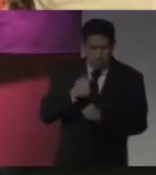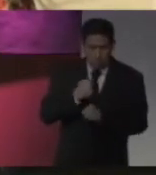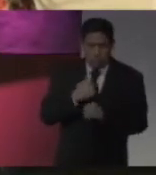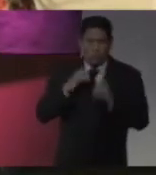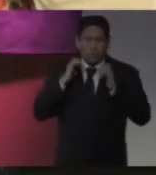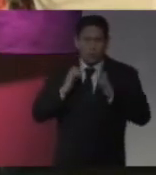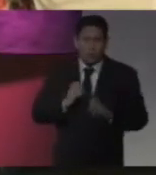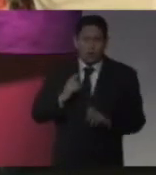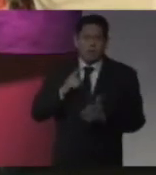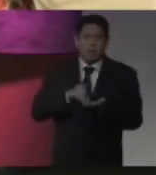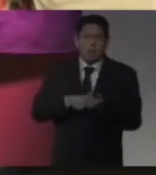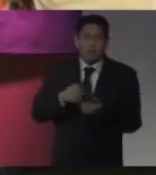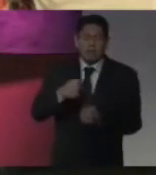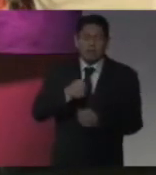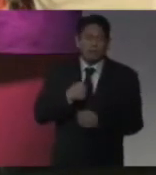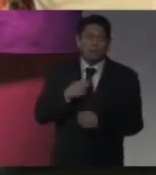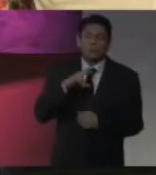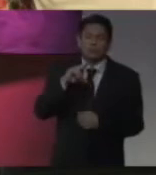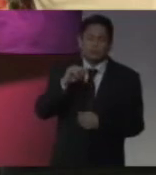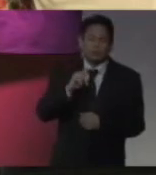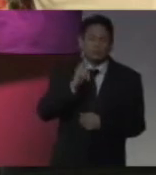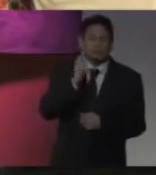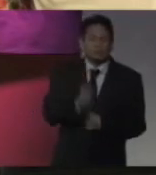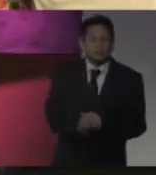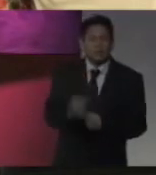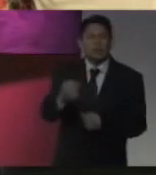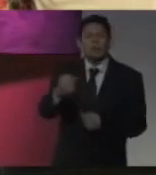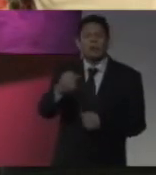este cuerpo. Mi yo es